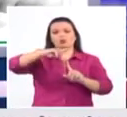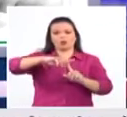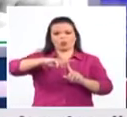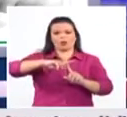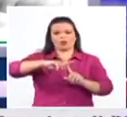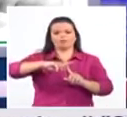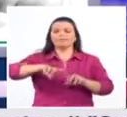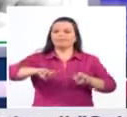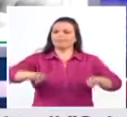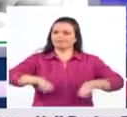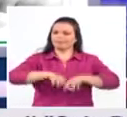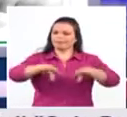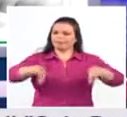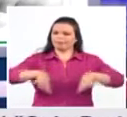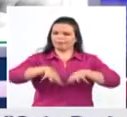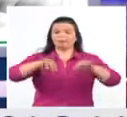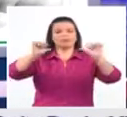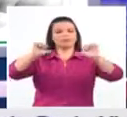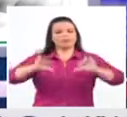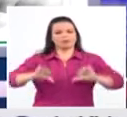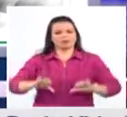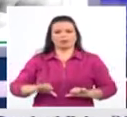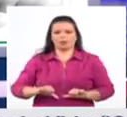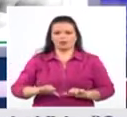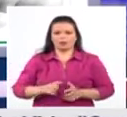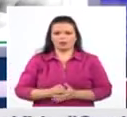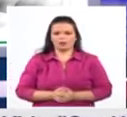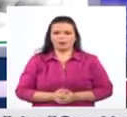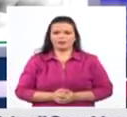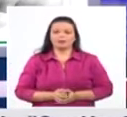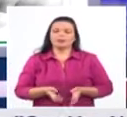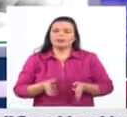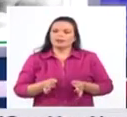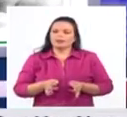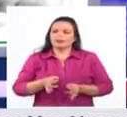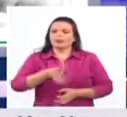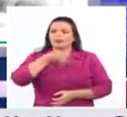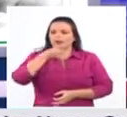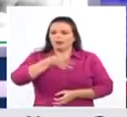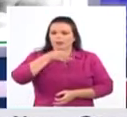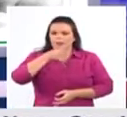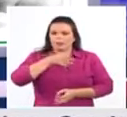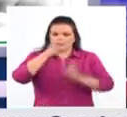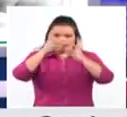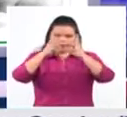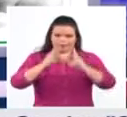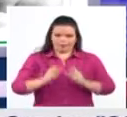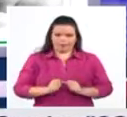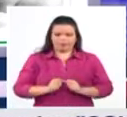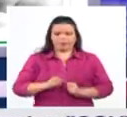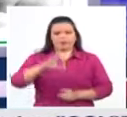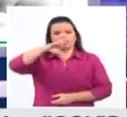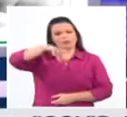desfavorable situación en esta jornada. Para ser precisos, vamos a divulgar las estadísticas. Pinar del Río con un